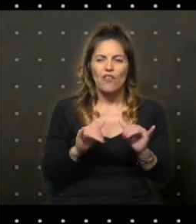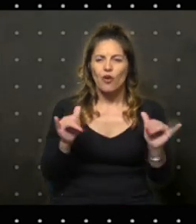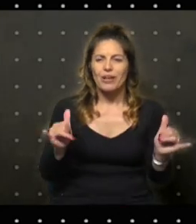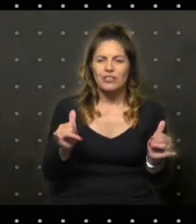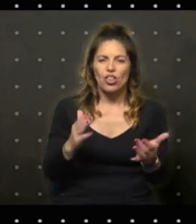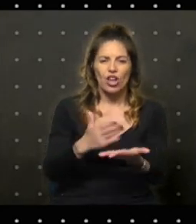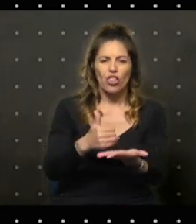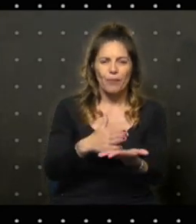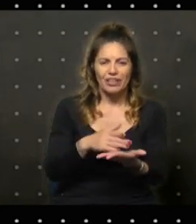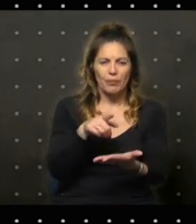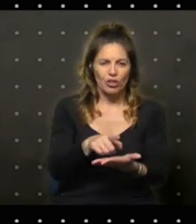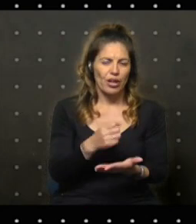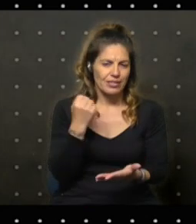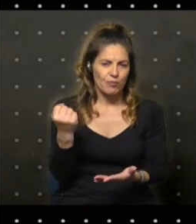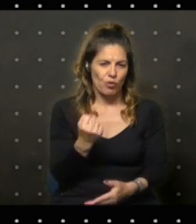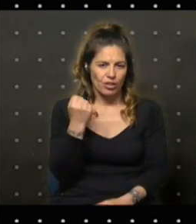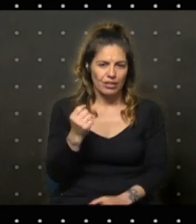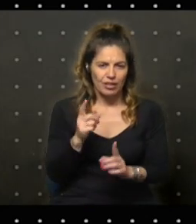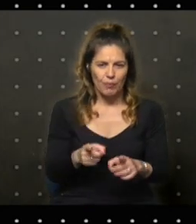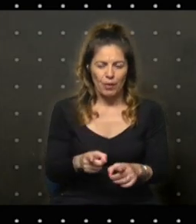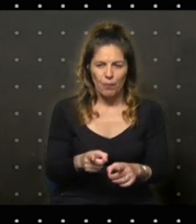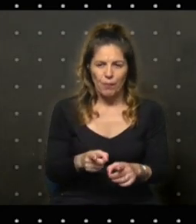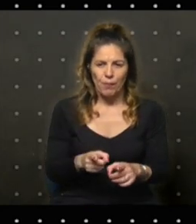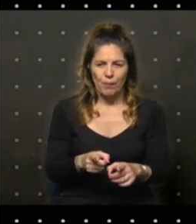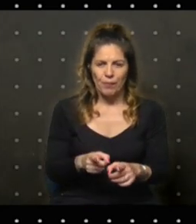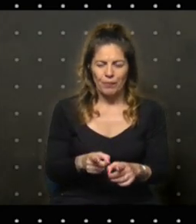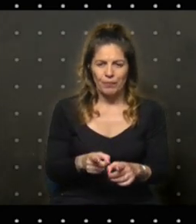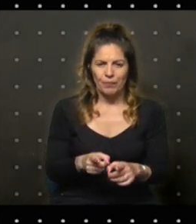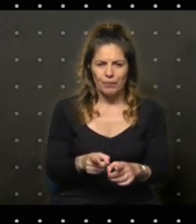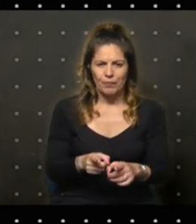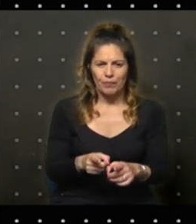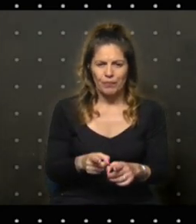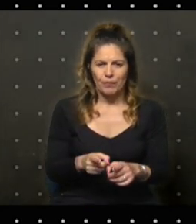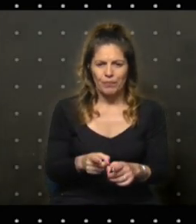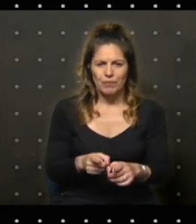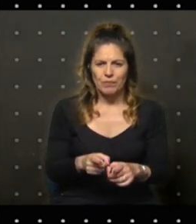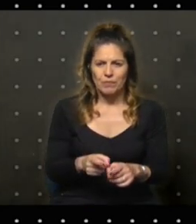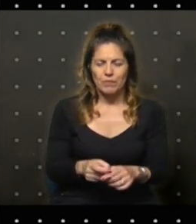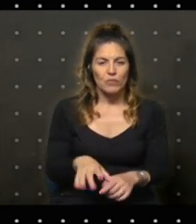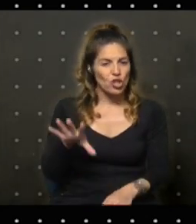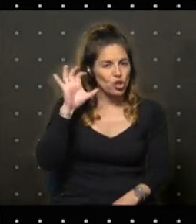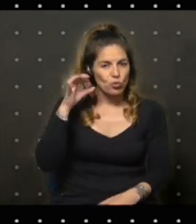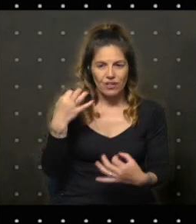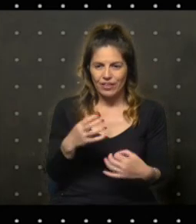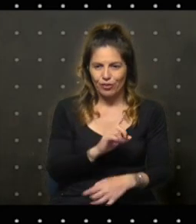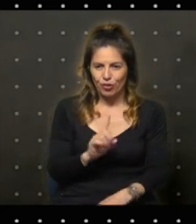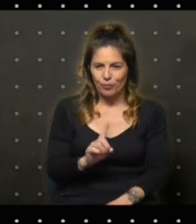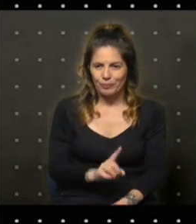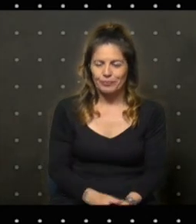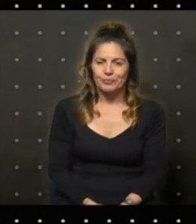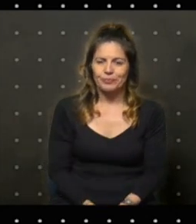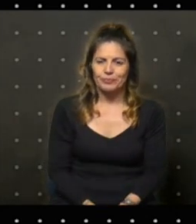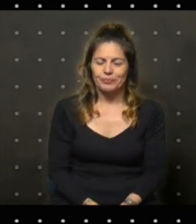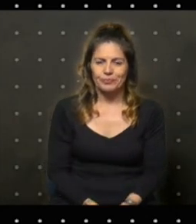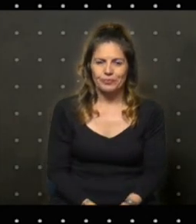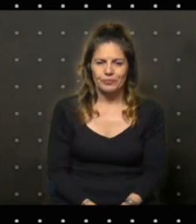gana puntos por el cambio con lo cual se sabía que iban a apoyar a Javier Miley estamos hablando de Santa Fe Córdoba Mendoza eh